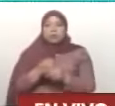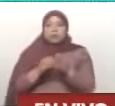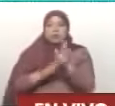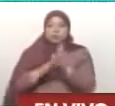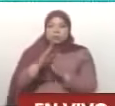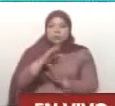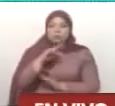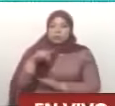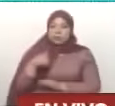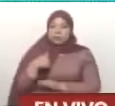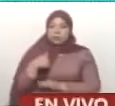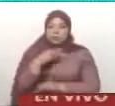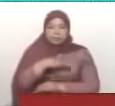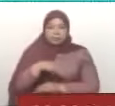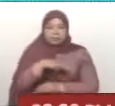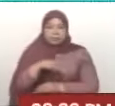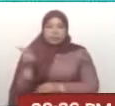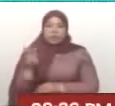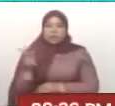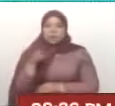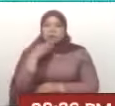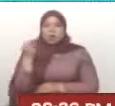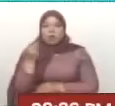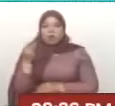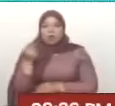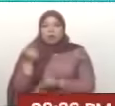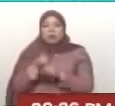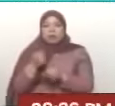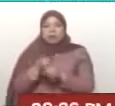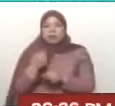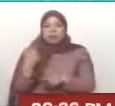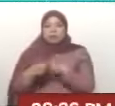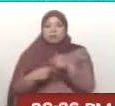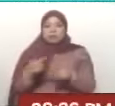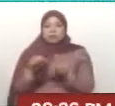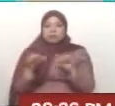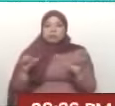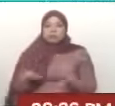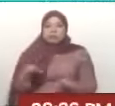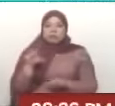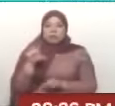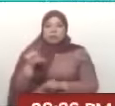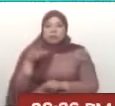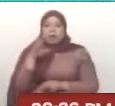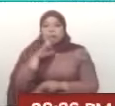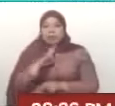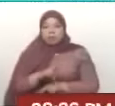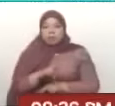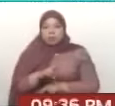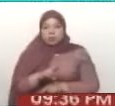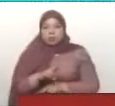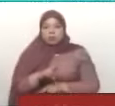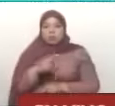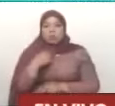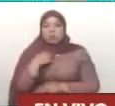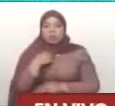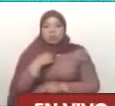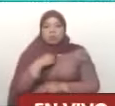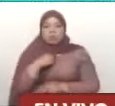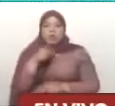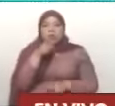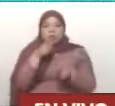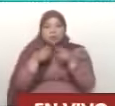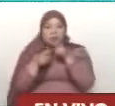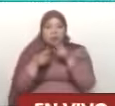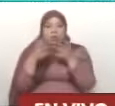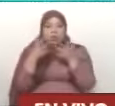que ha tenido la misión Venezuela Joven en el registro a través del Sistema Patria y también la respuesta que hemos recibido de la consulta